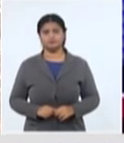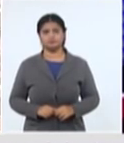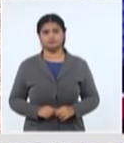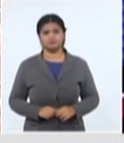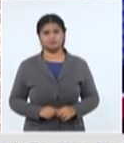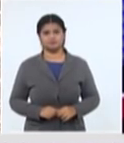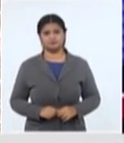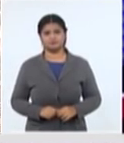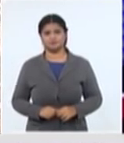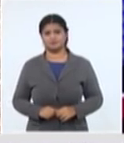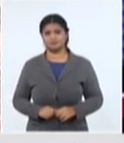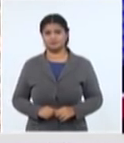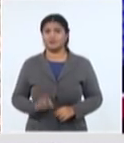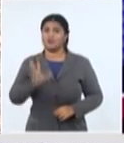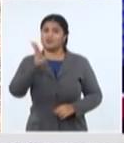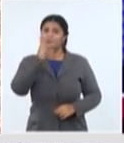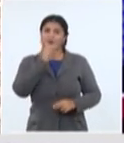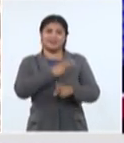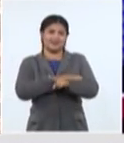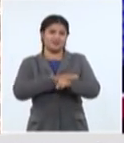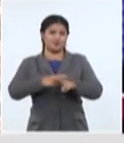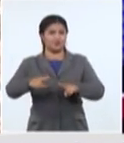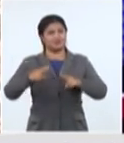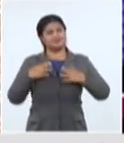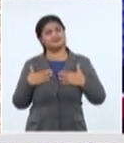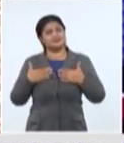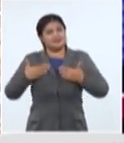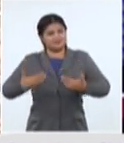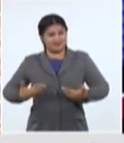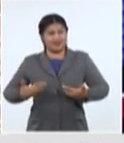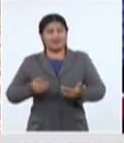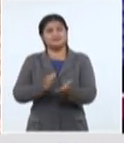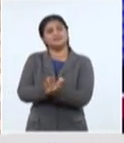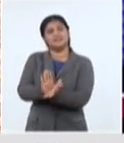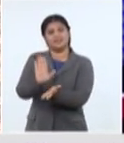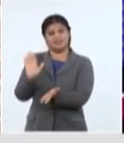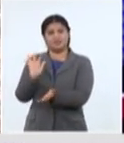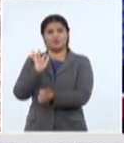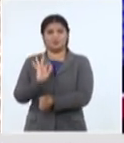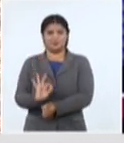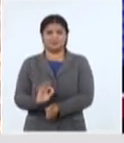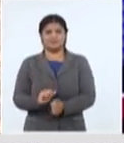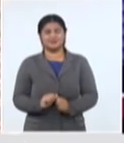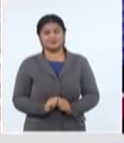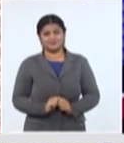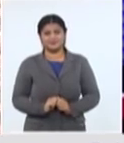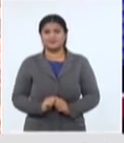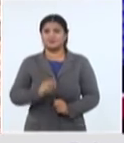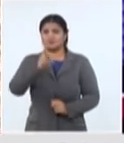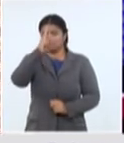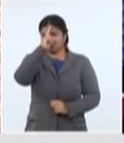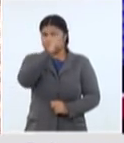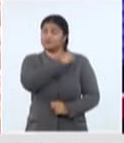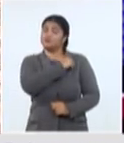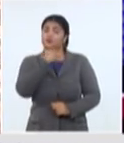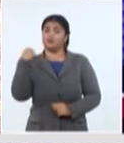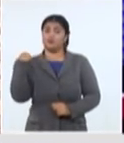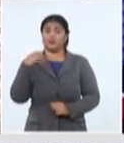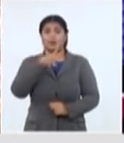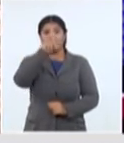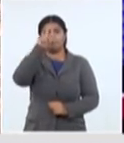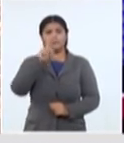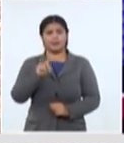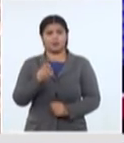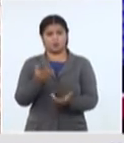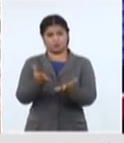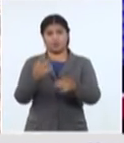Testimonio de entrega y compromiso en el contexto de la pandemia de COVID-19. Doctora, ¿cuáles serían otras recomendaciones